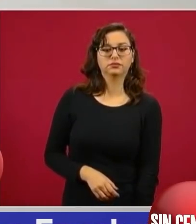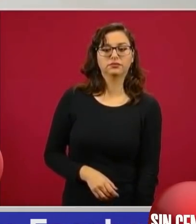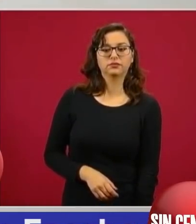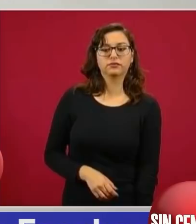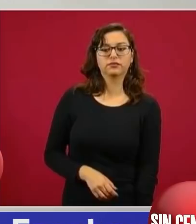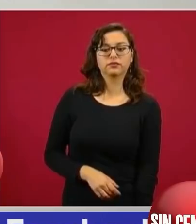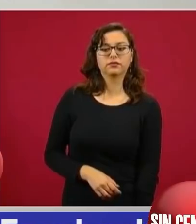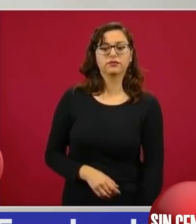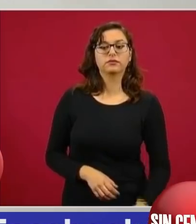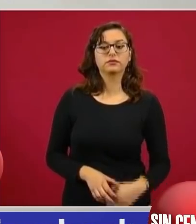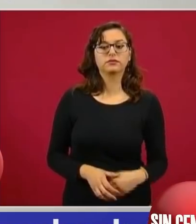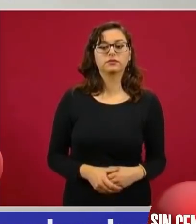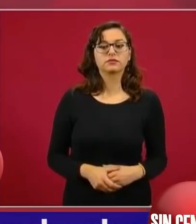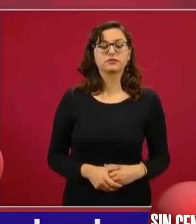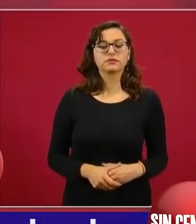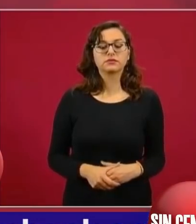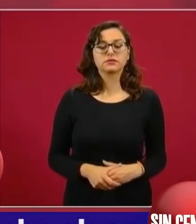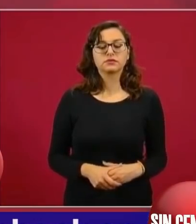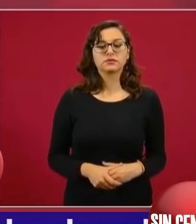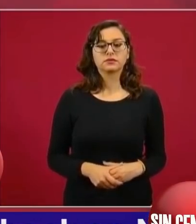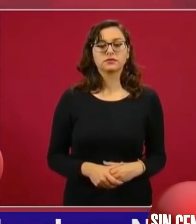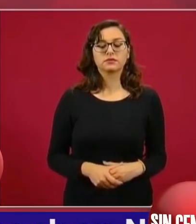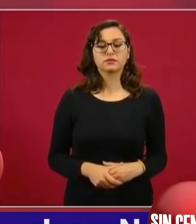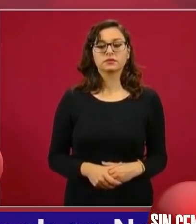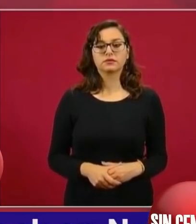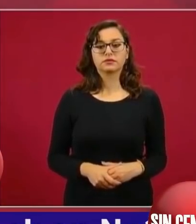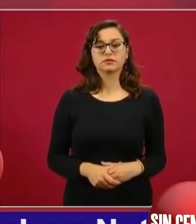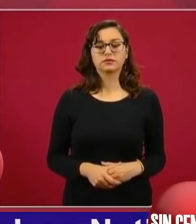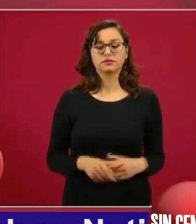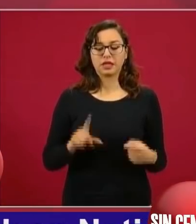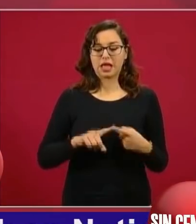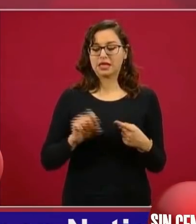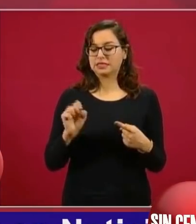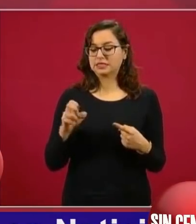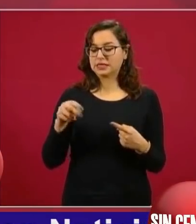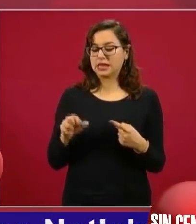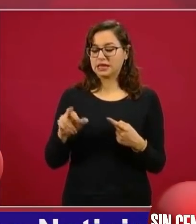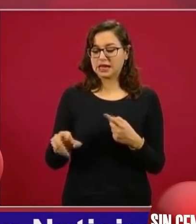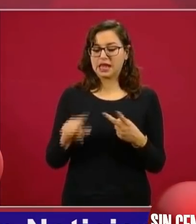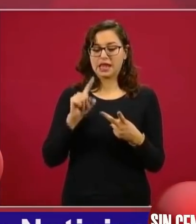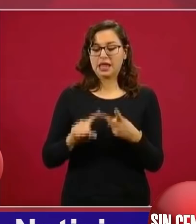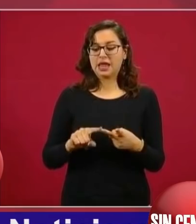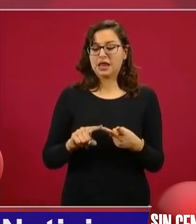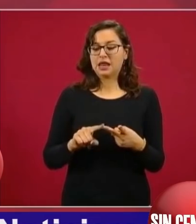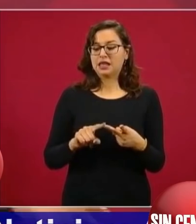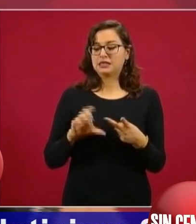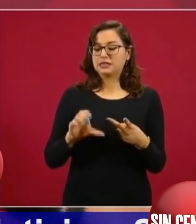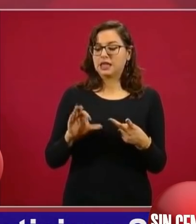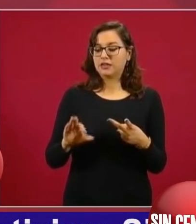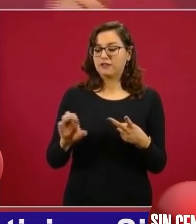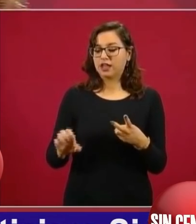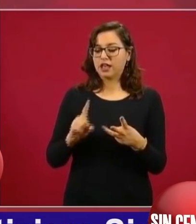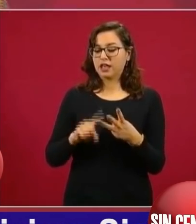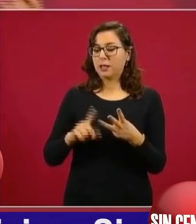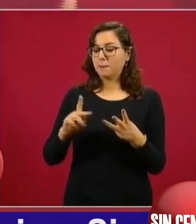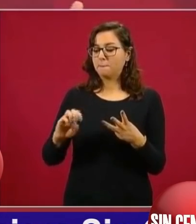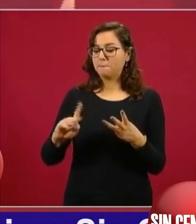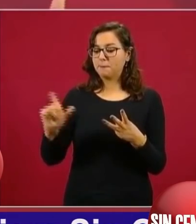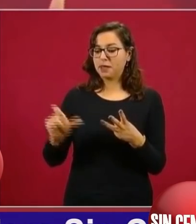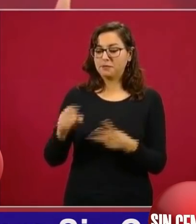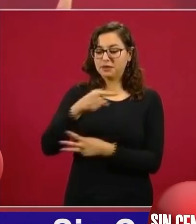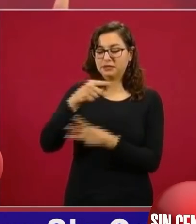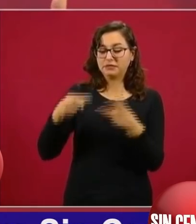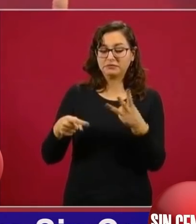Secretaría de Energía, la Comisión Federal de Electricidad y PEMEC estaban en manos